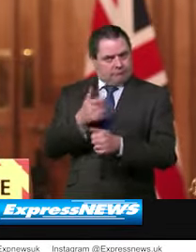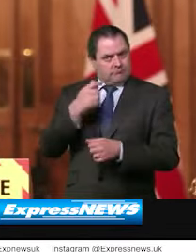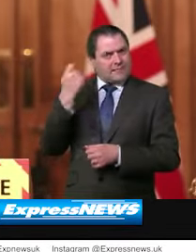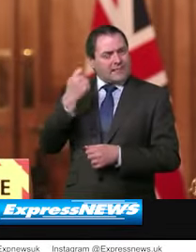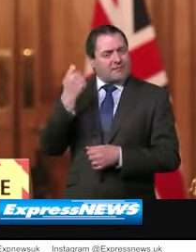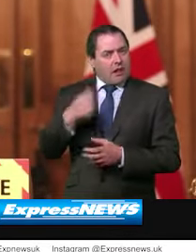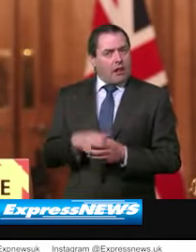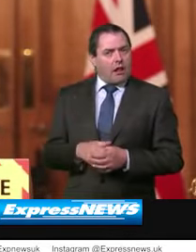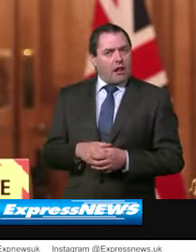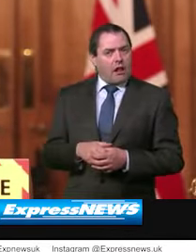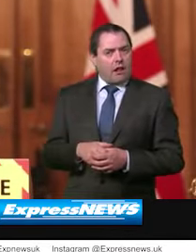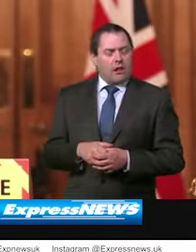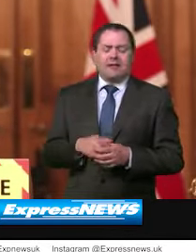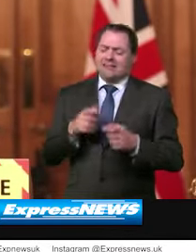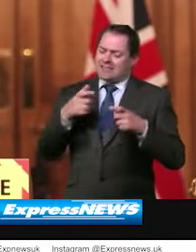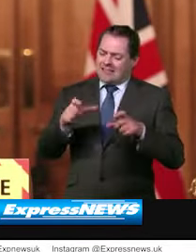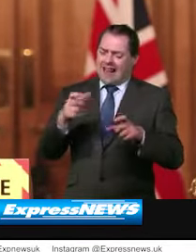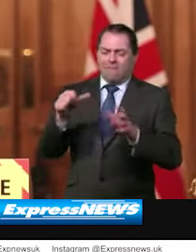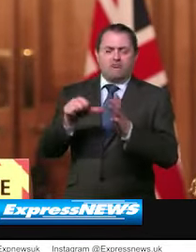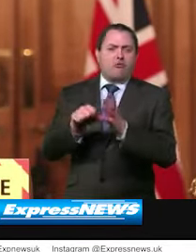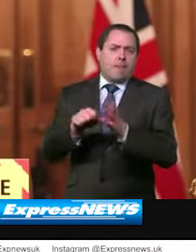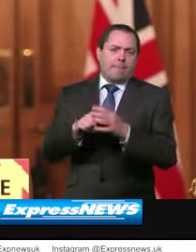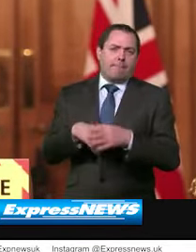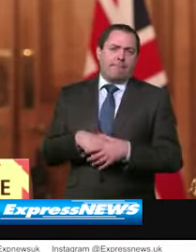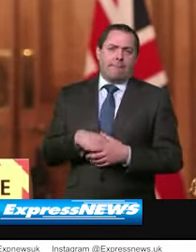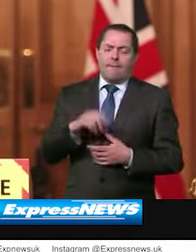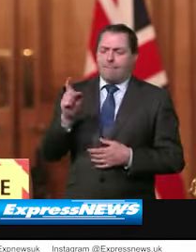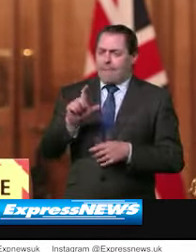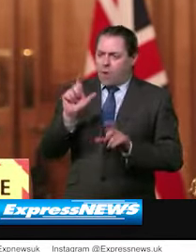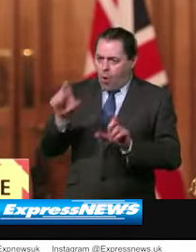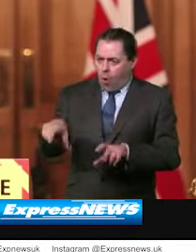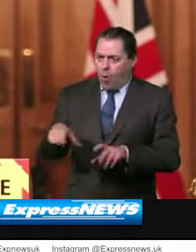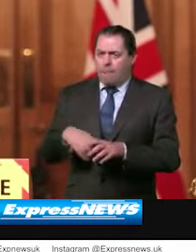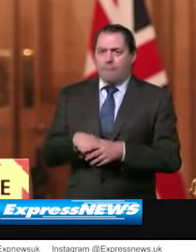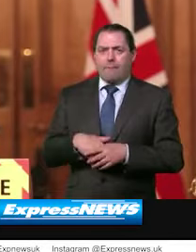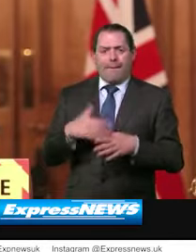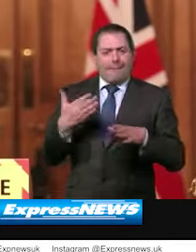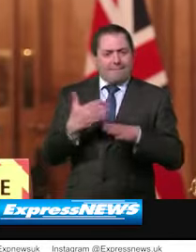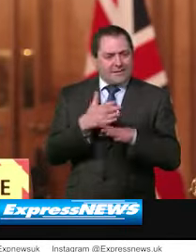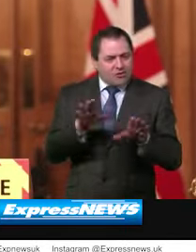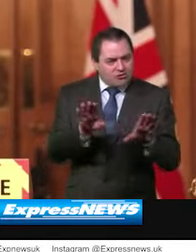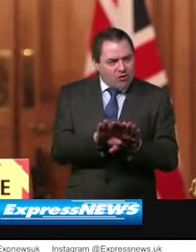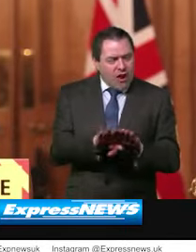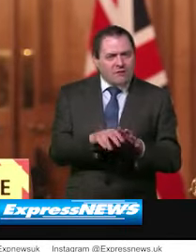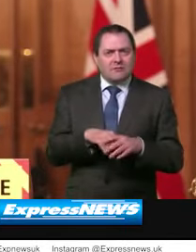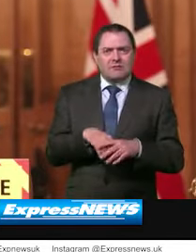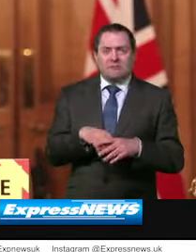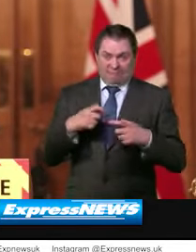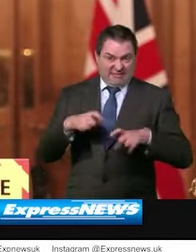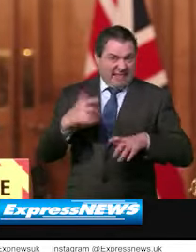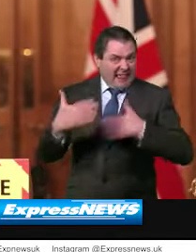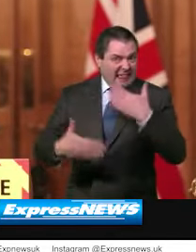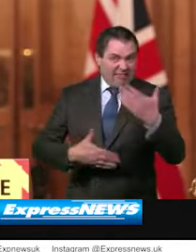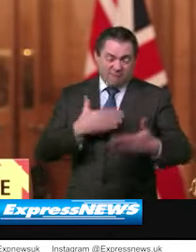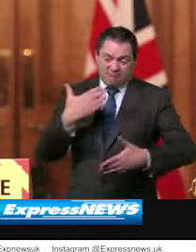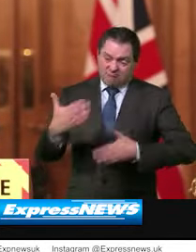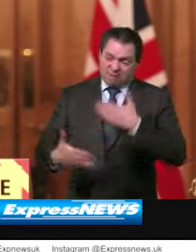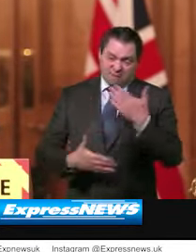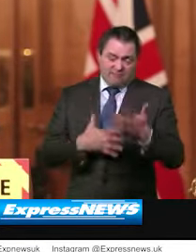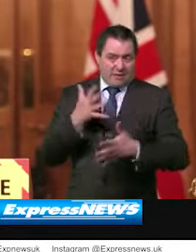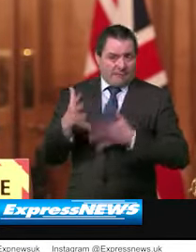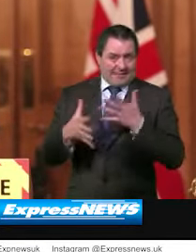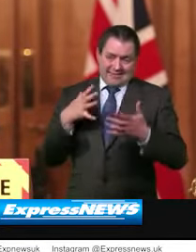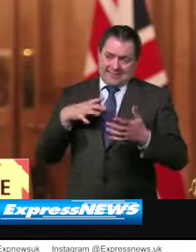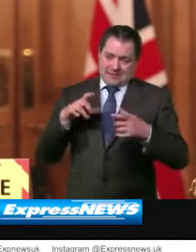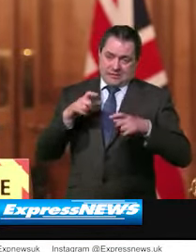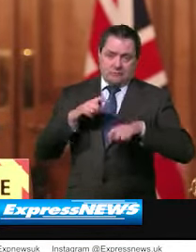se le dice a la gente que se quede en casa los negocios todavía están cerrados y nos llevará mucho tiempo recuperarnos